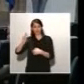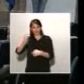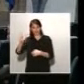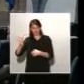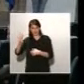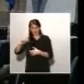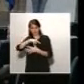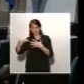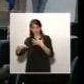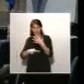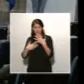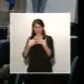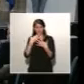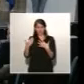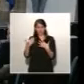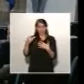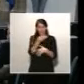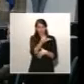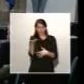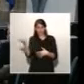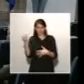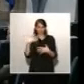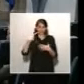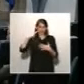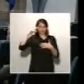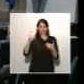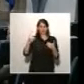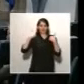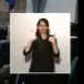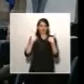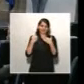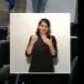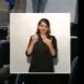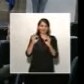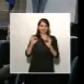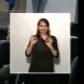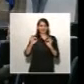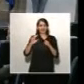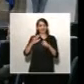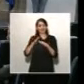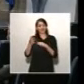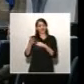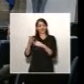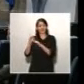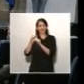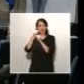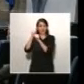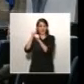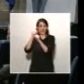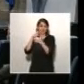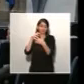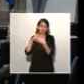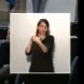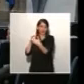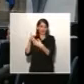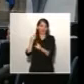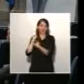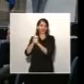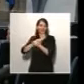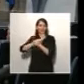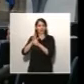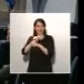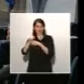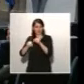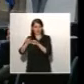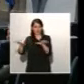la planificación sanitaria en el país en la lucha contra el coronavirus. Muchísimas gracias. Mientras tanto, vamos a dar paso a las